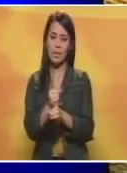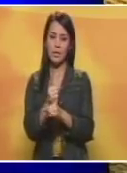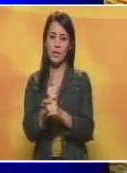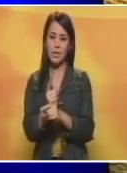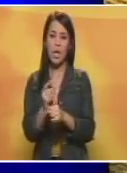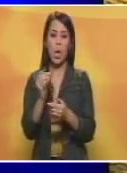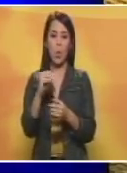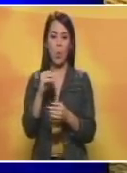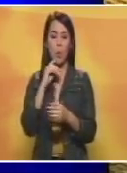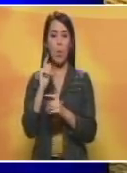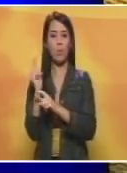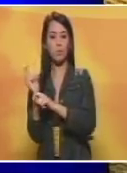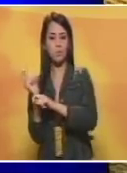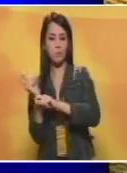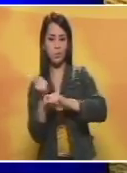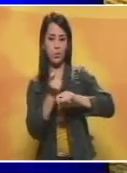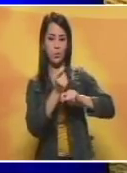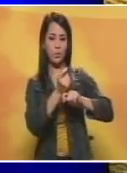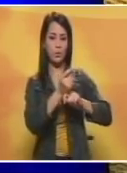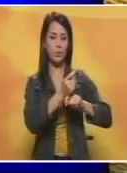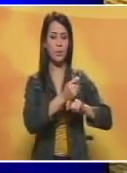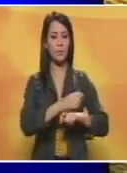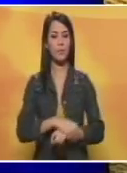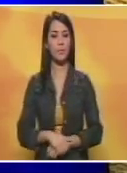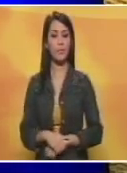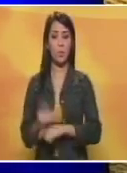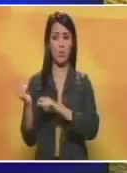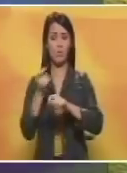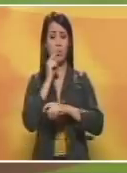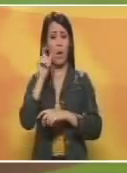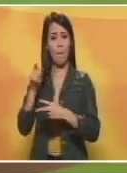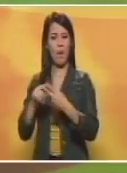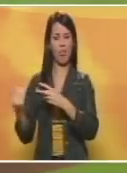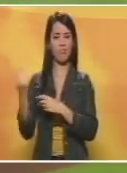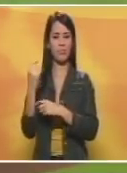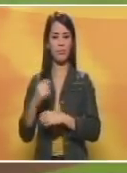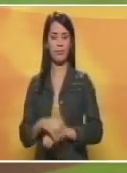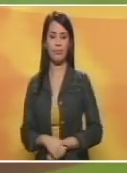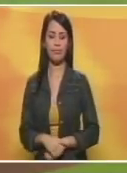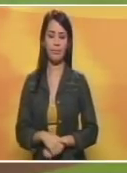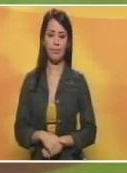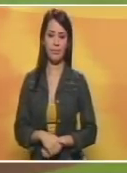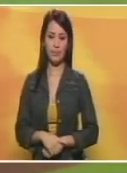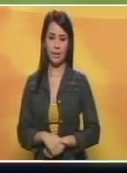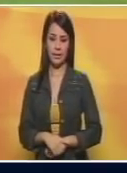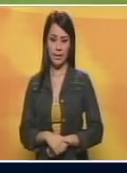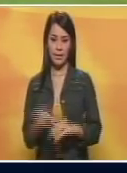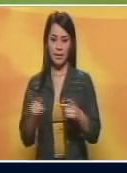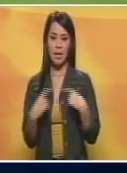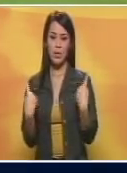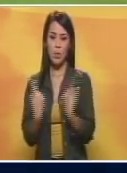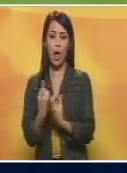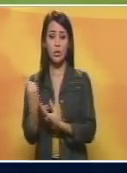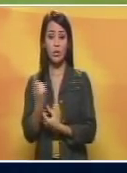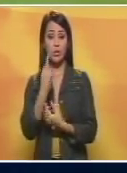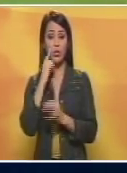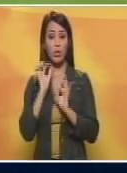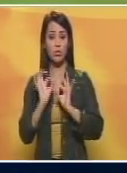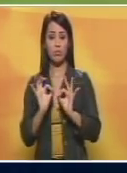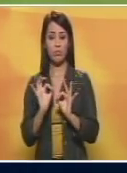con cuadrangular tras recibir un pelotazo por parte de josé ureña nos vamos a jordi donde solo tomo un